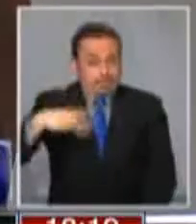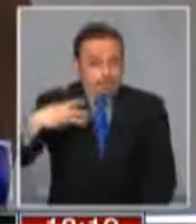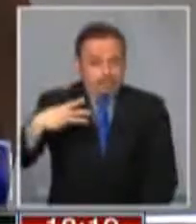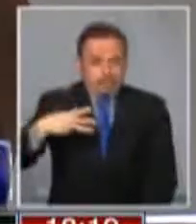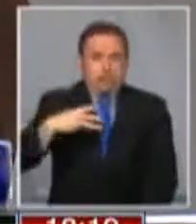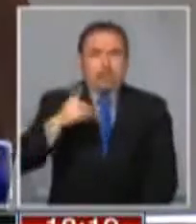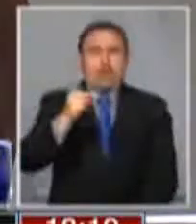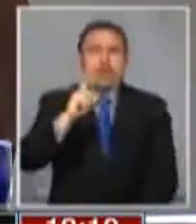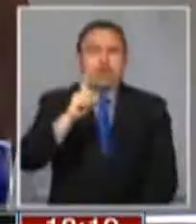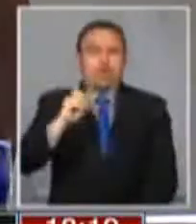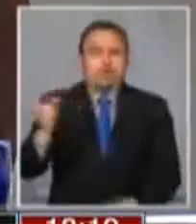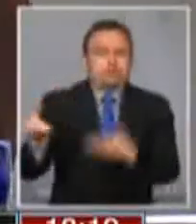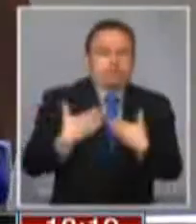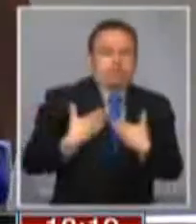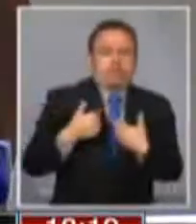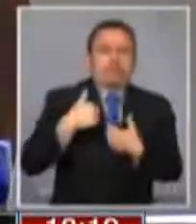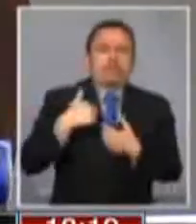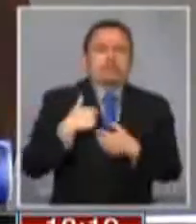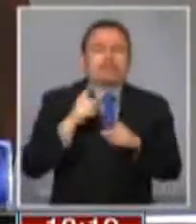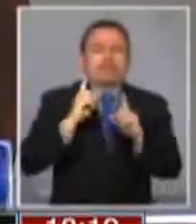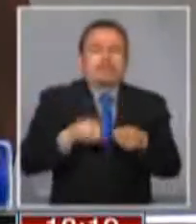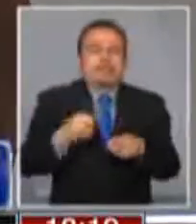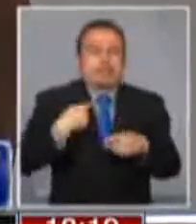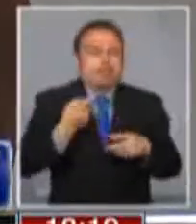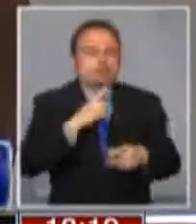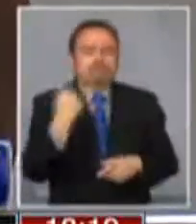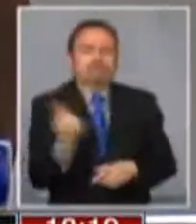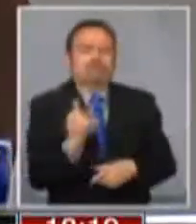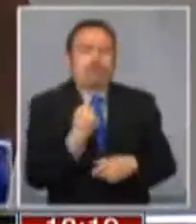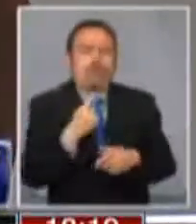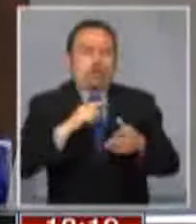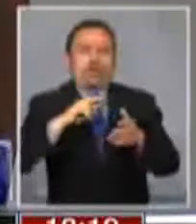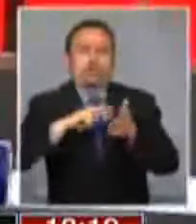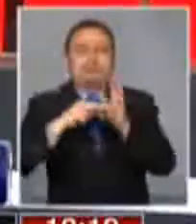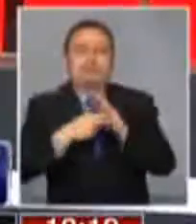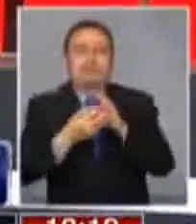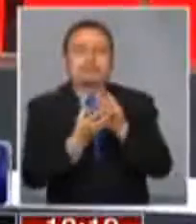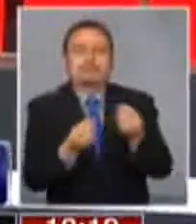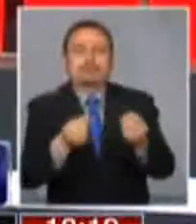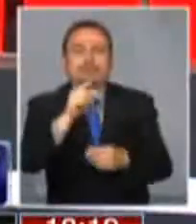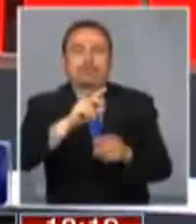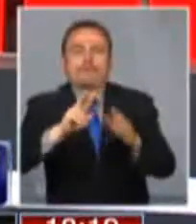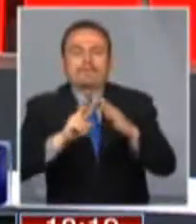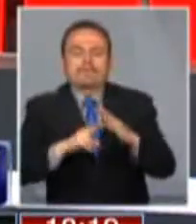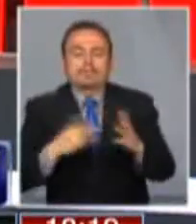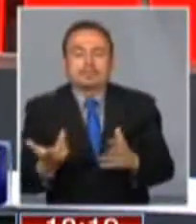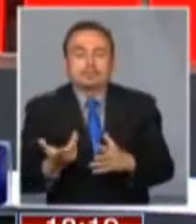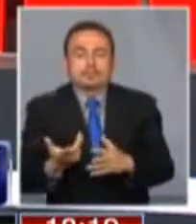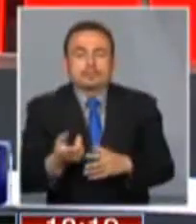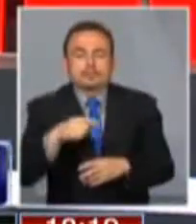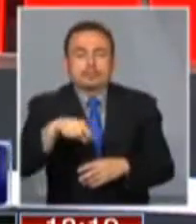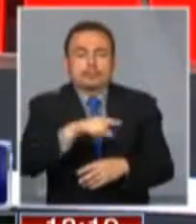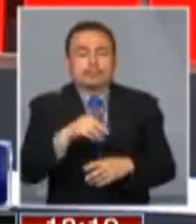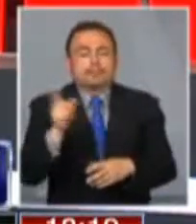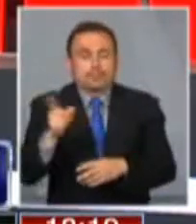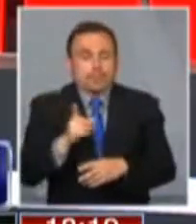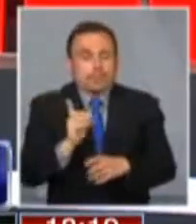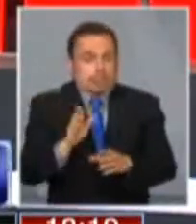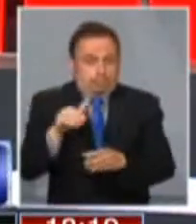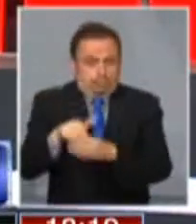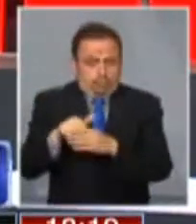no nos endose este tema a que nosotros lo tengamos que resolver solo con los vecinos. ¿Ustedes se someterían a una